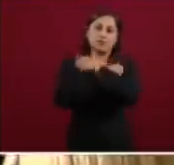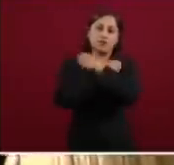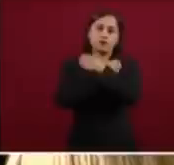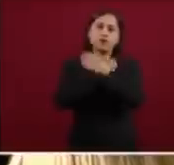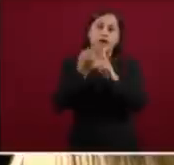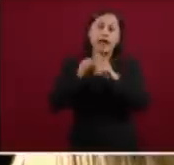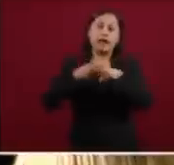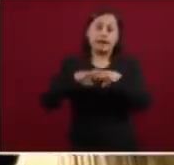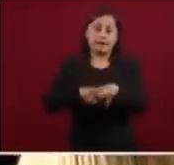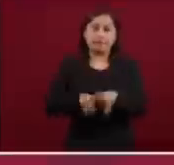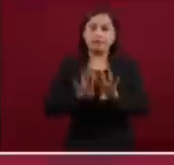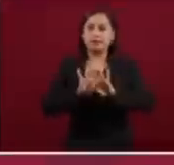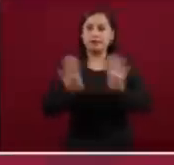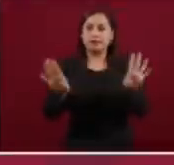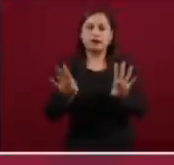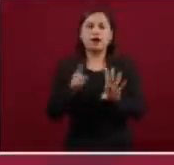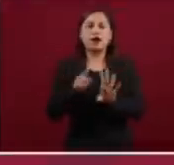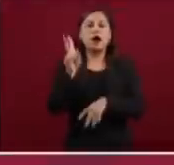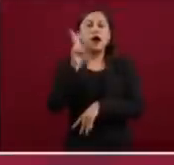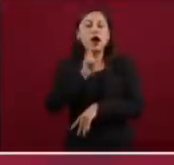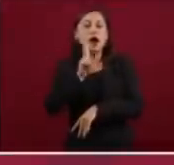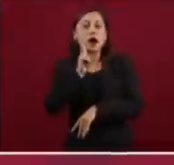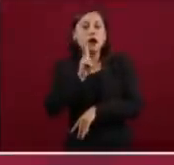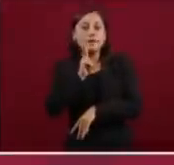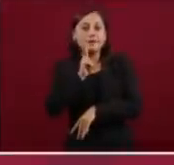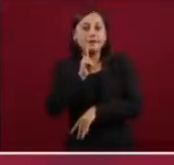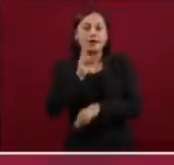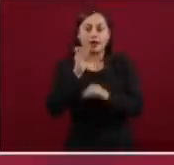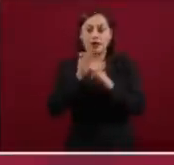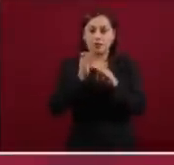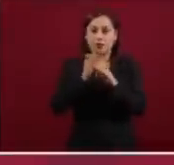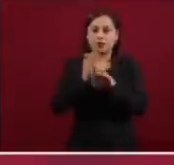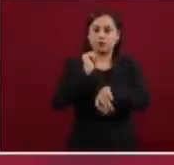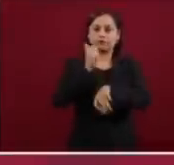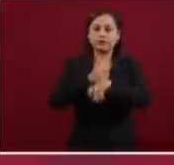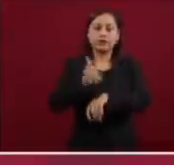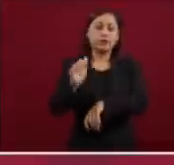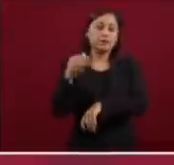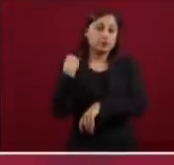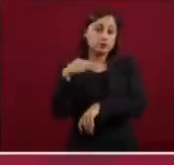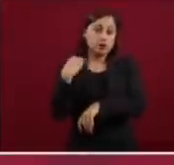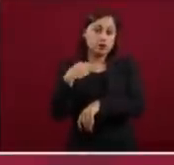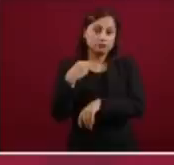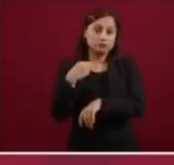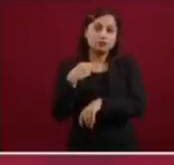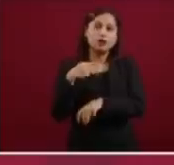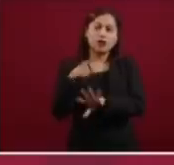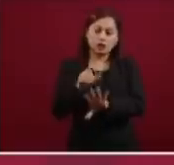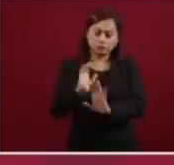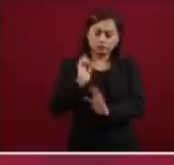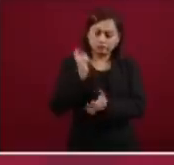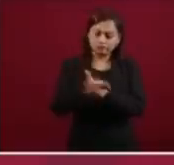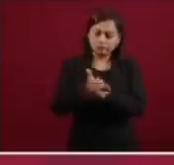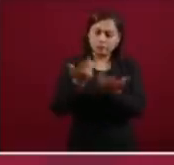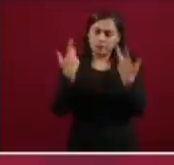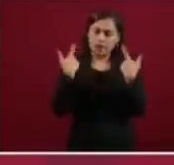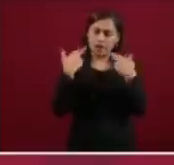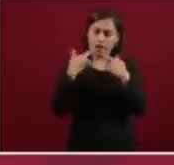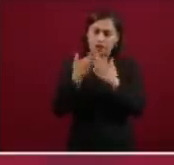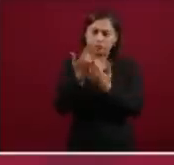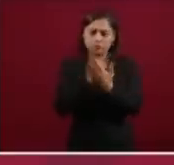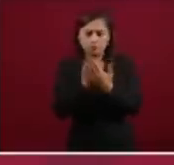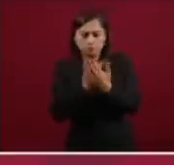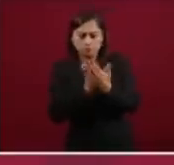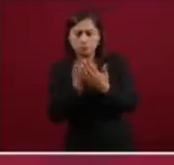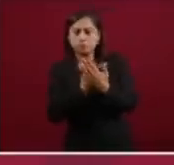a partir de lo que resulte en michoacán empezamos a la federalización